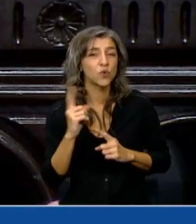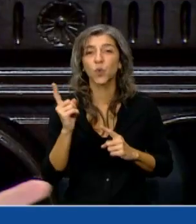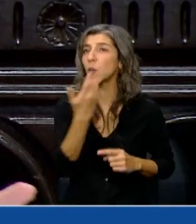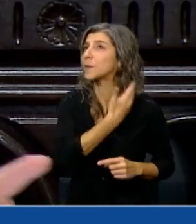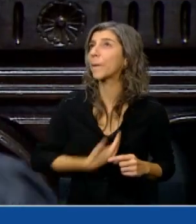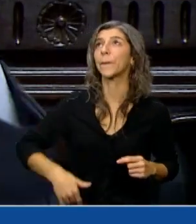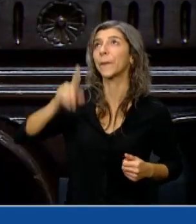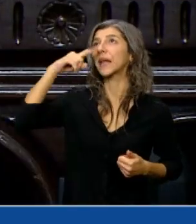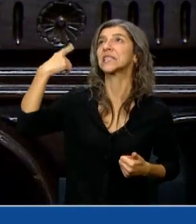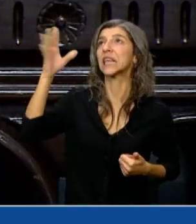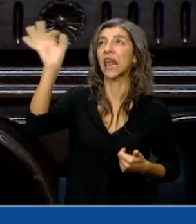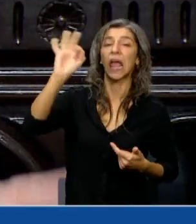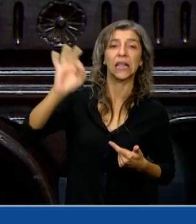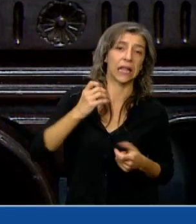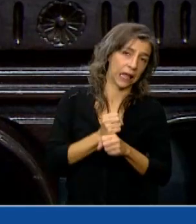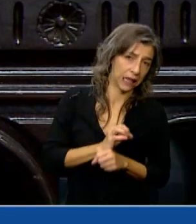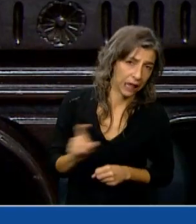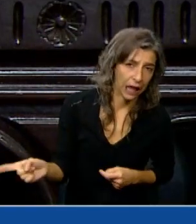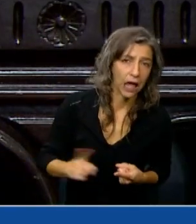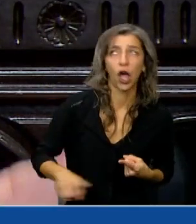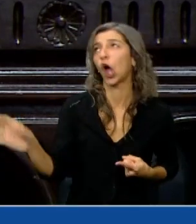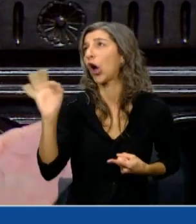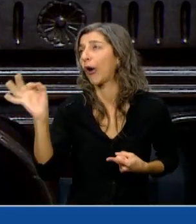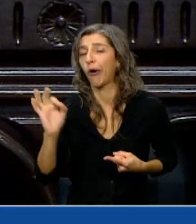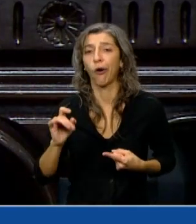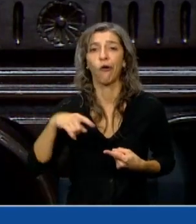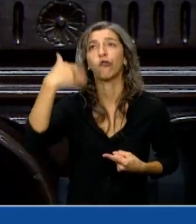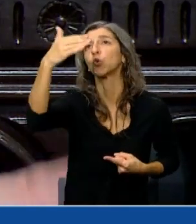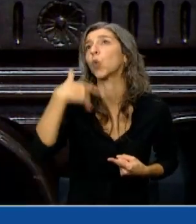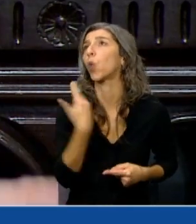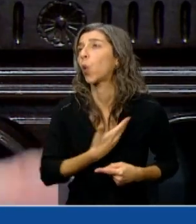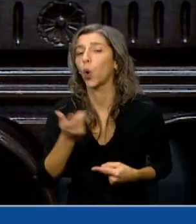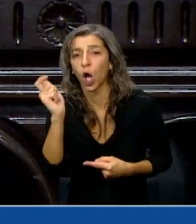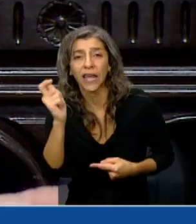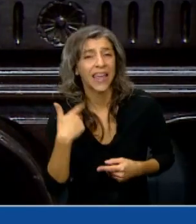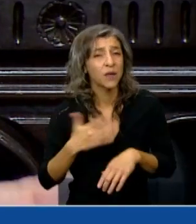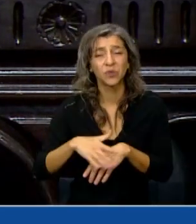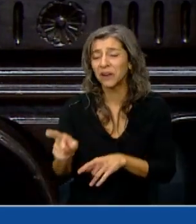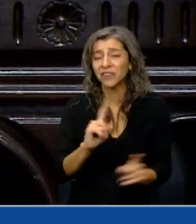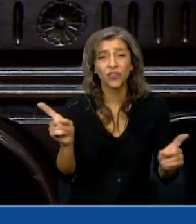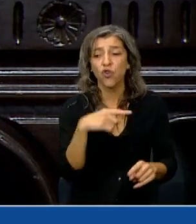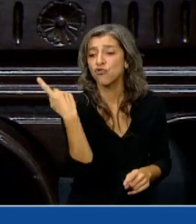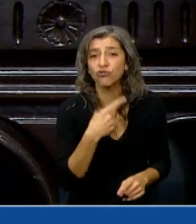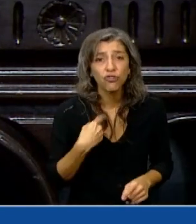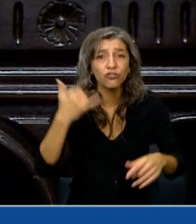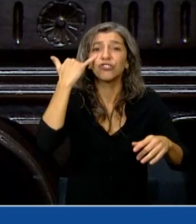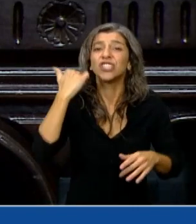del presidente que no ejerce, ni del ministro candidato. Es nuestra, pido el apartamiento, deroguemos hoy, deroguemos